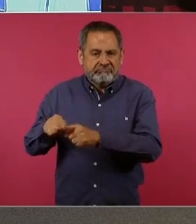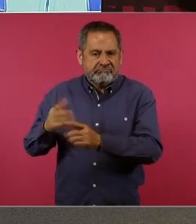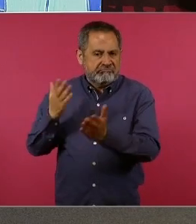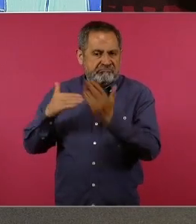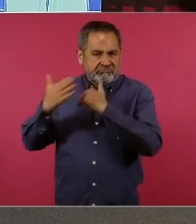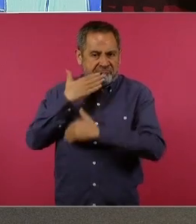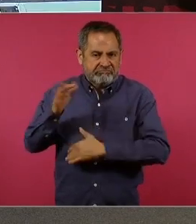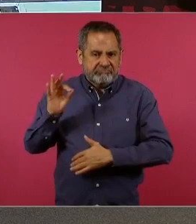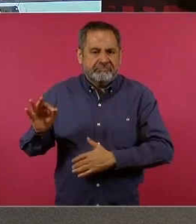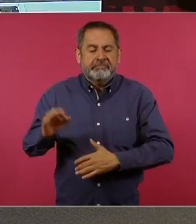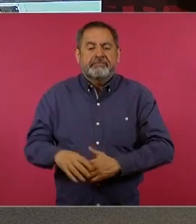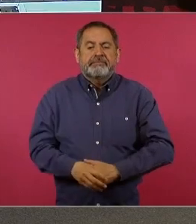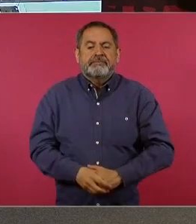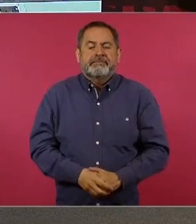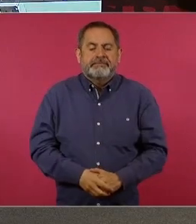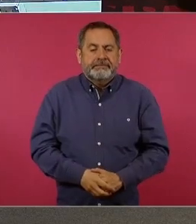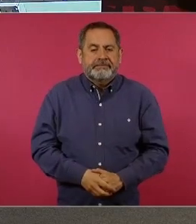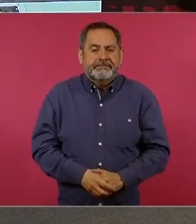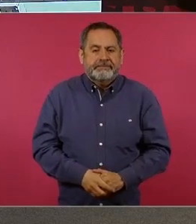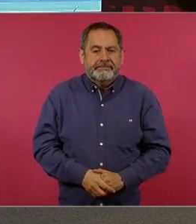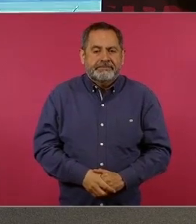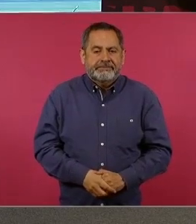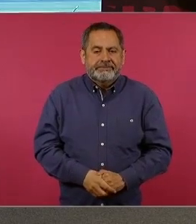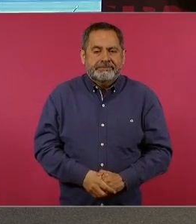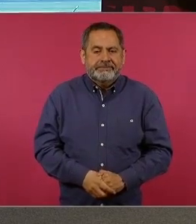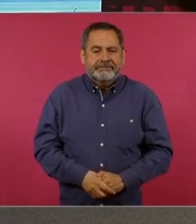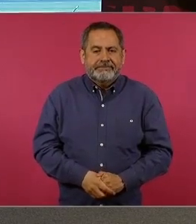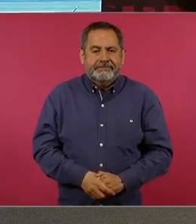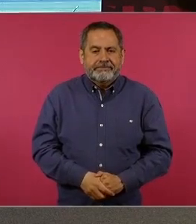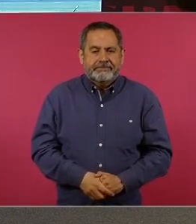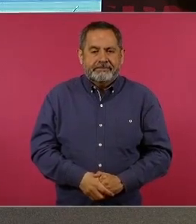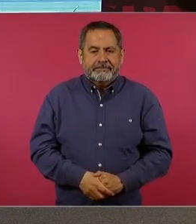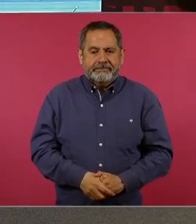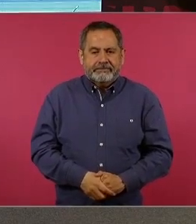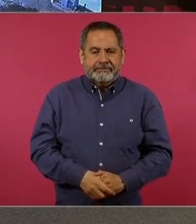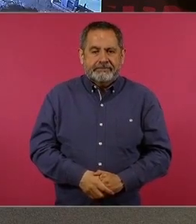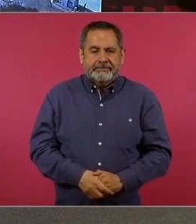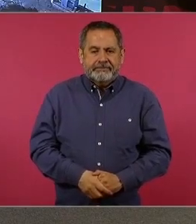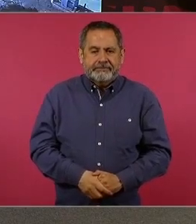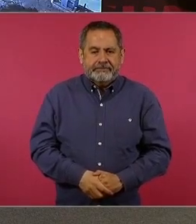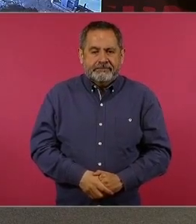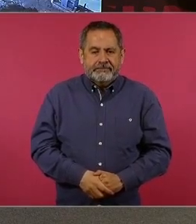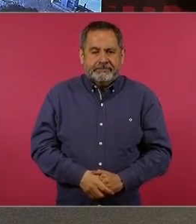éxito. La que sigue, por favor. La que sigue. Adelante.